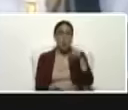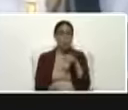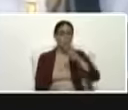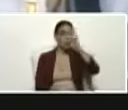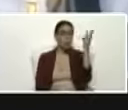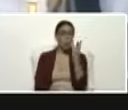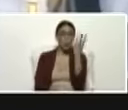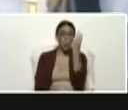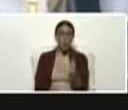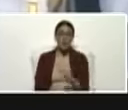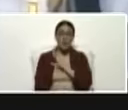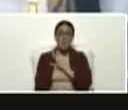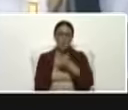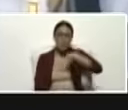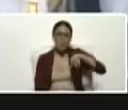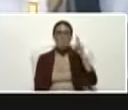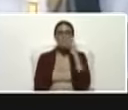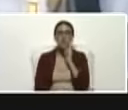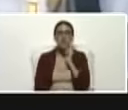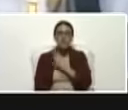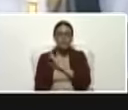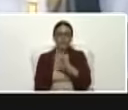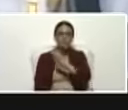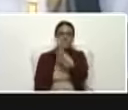de la Guayana de Bolívar.